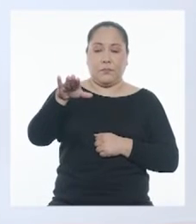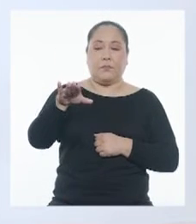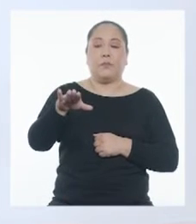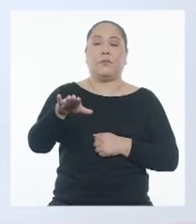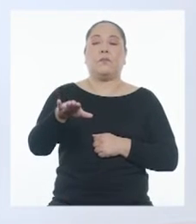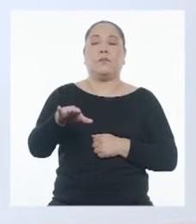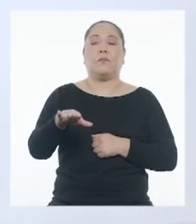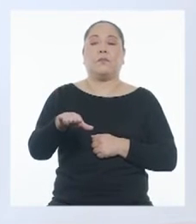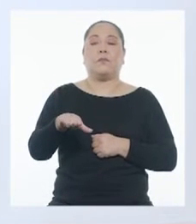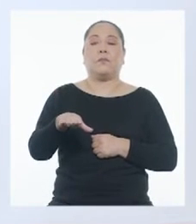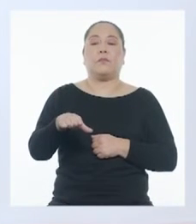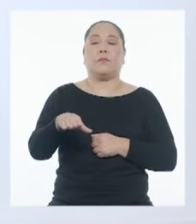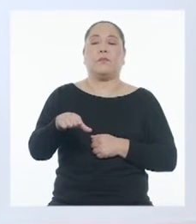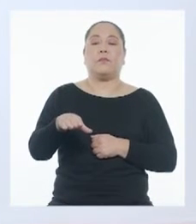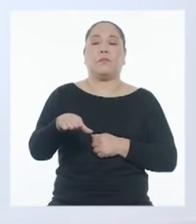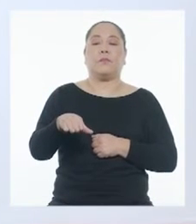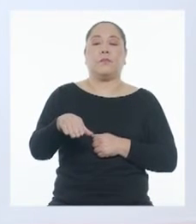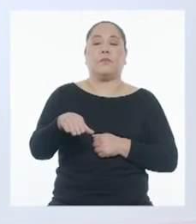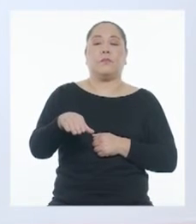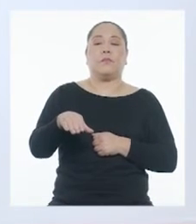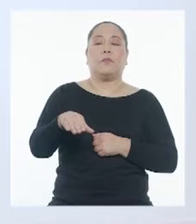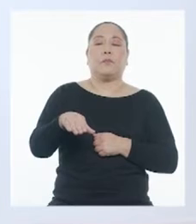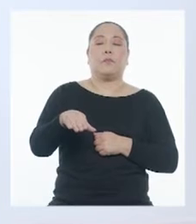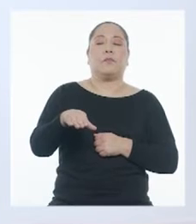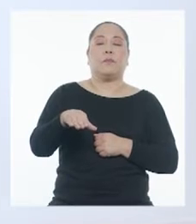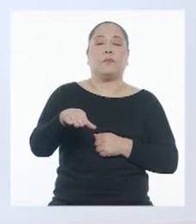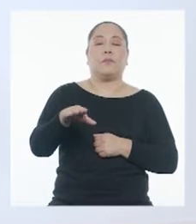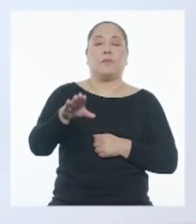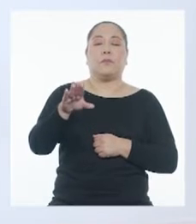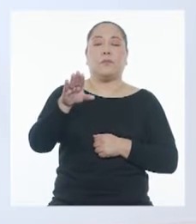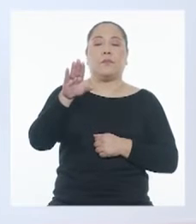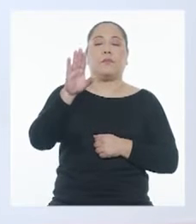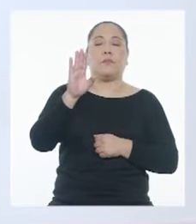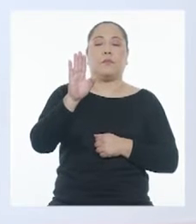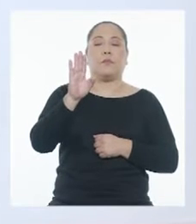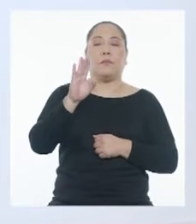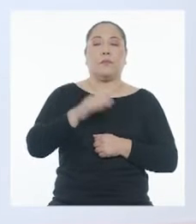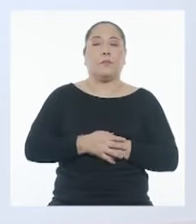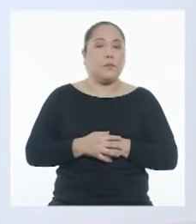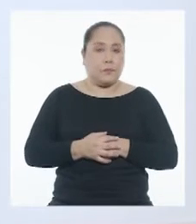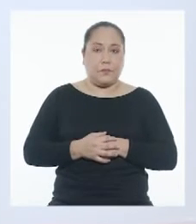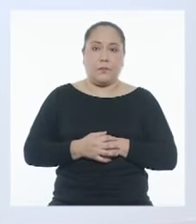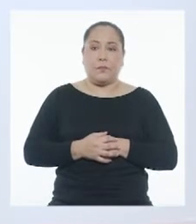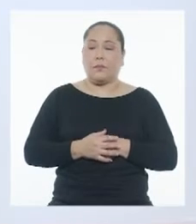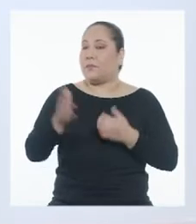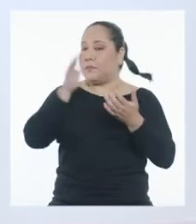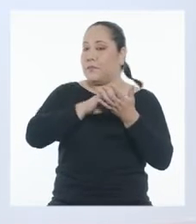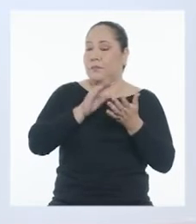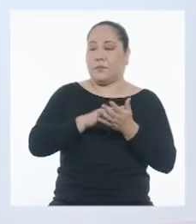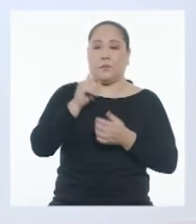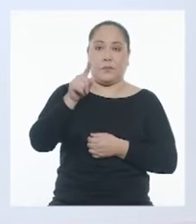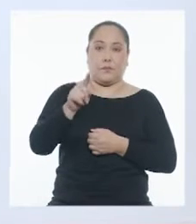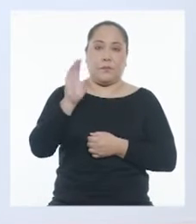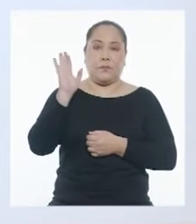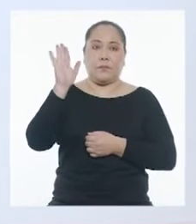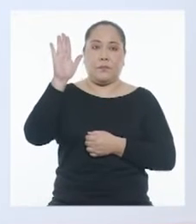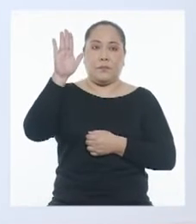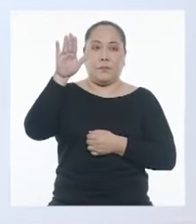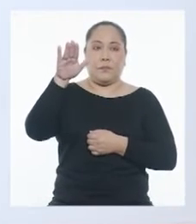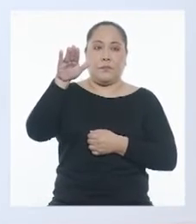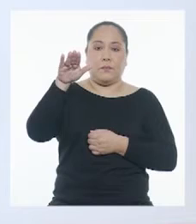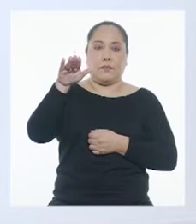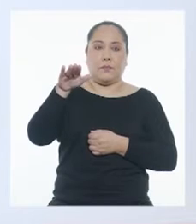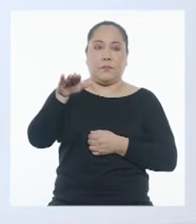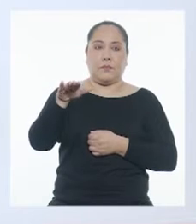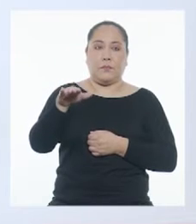hacia abajo, muy bien. Y cambiamos. Mirada hacia arriba, una vez más, va.